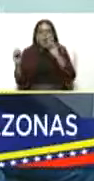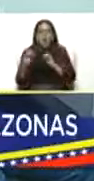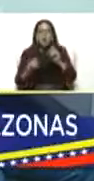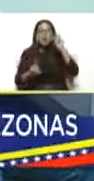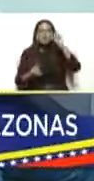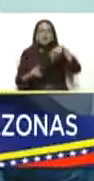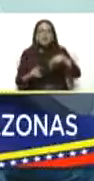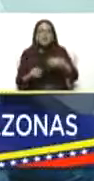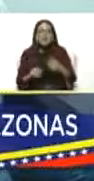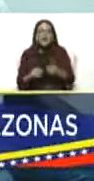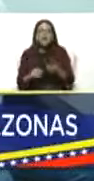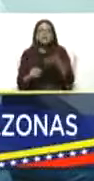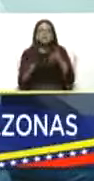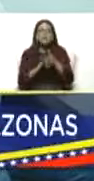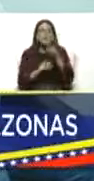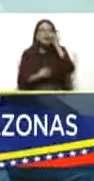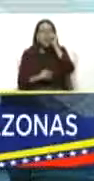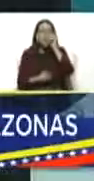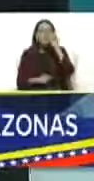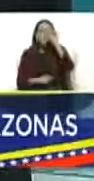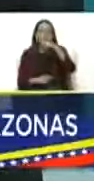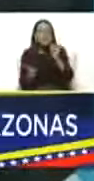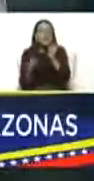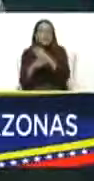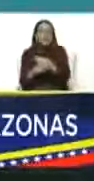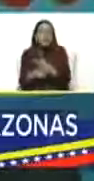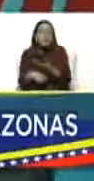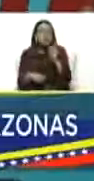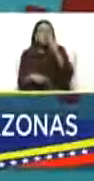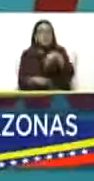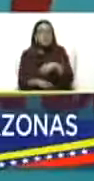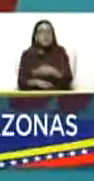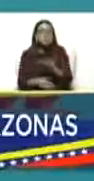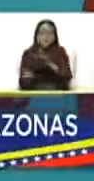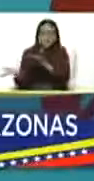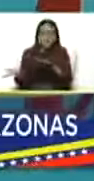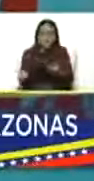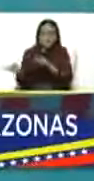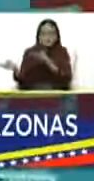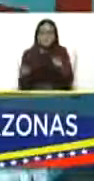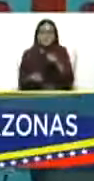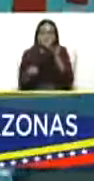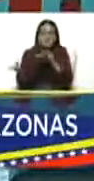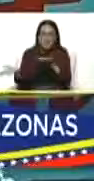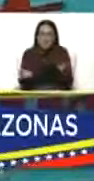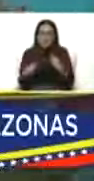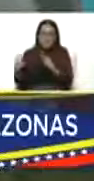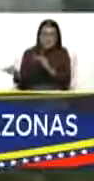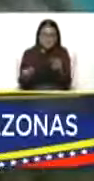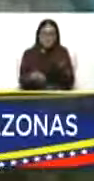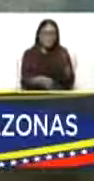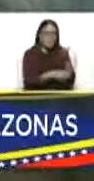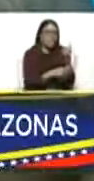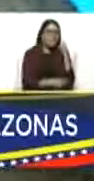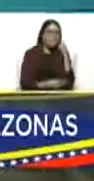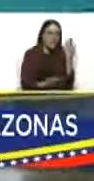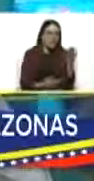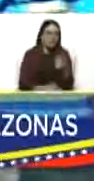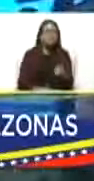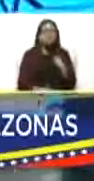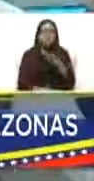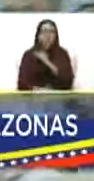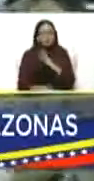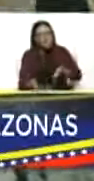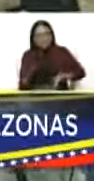si quiere lo invito para que vea la sala de mezcla. Bueno, vamos para allá, acepto la invitación. Es muy importante que